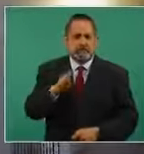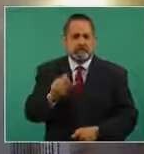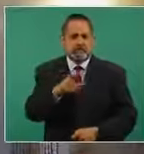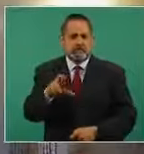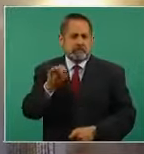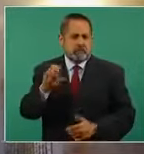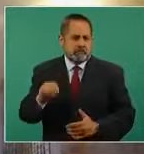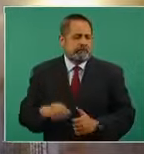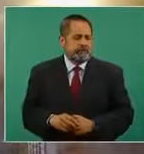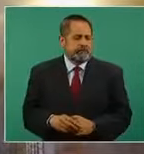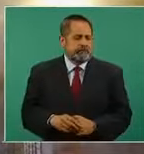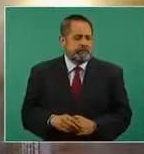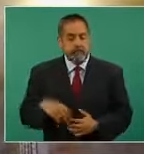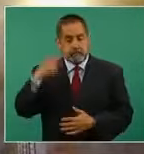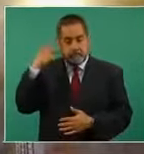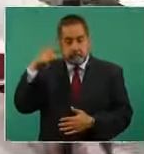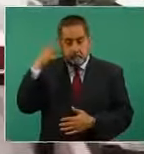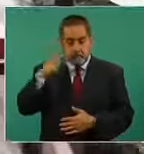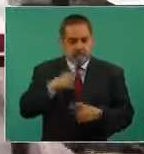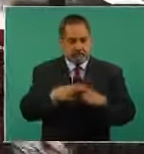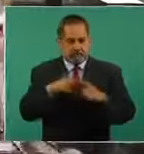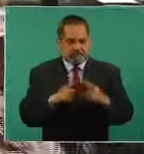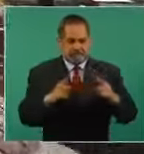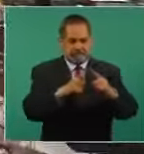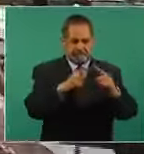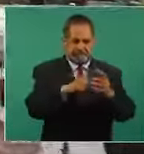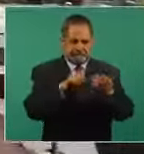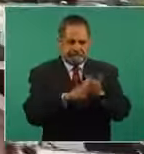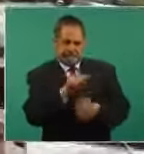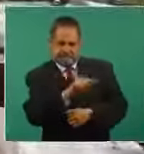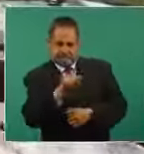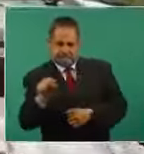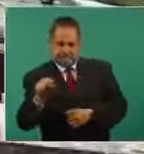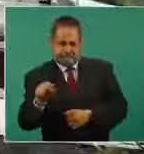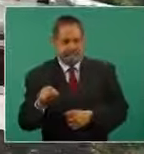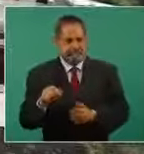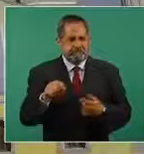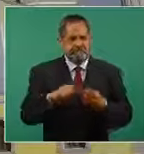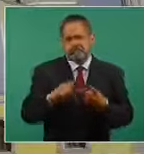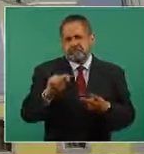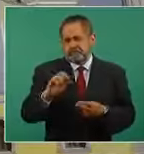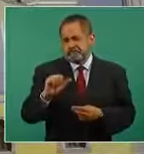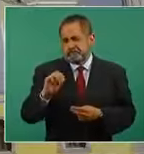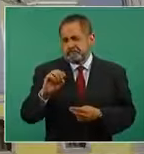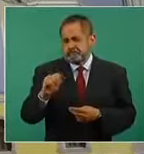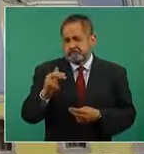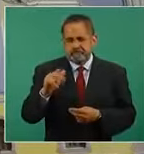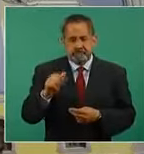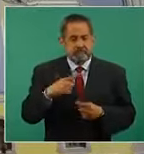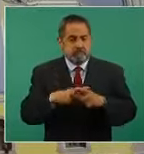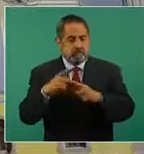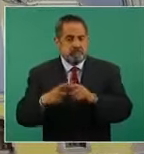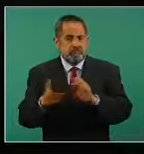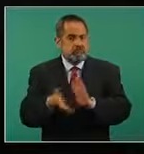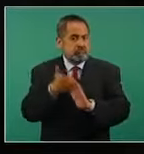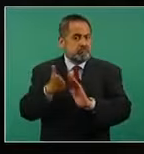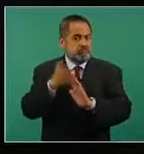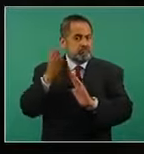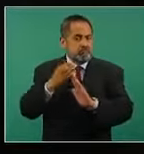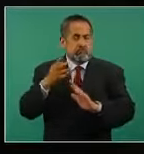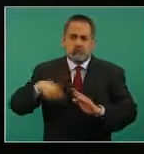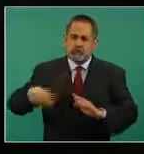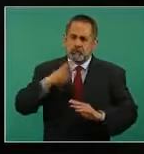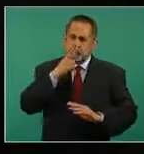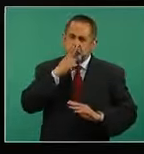en puebla se han entregado templos como los de tos y mosaico y tecamachalco construcciones religiosas de gran arraigo entre sus